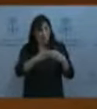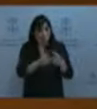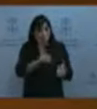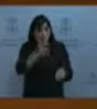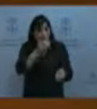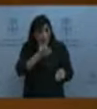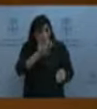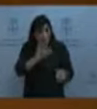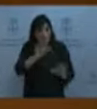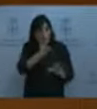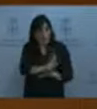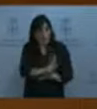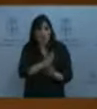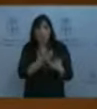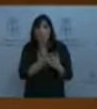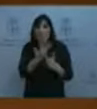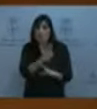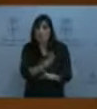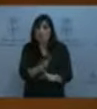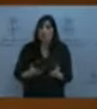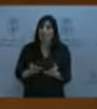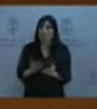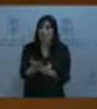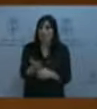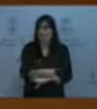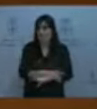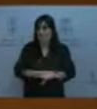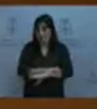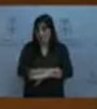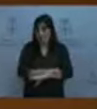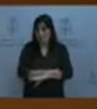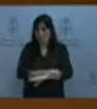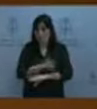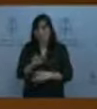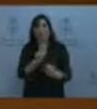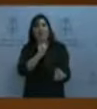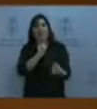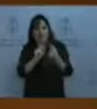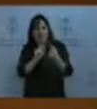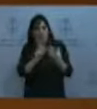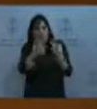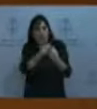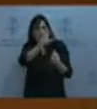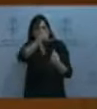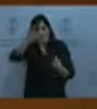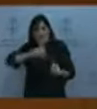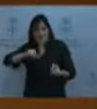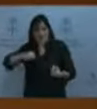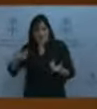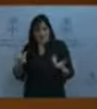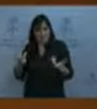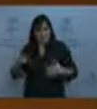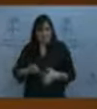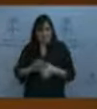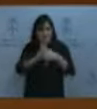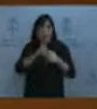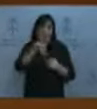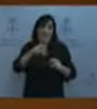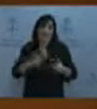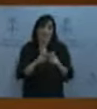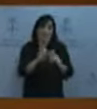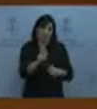al Gobierno a que, en diálogo con las comunidades autónomas afectadas y al sector pesquero de las mismas, se modificara la orden